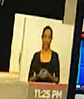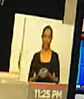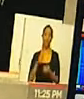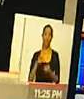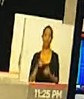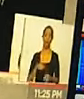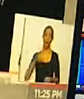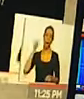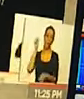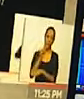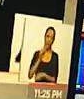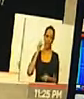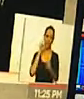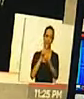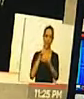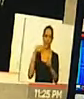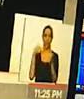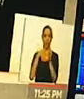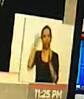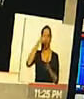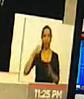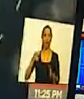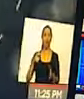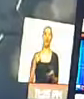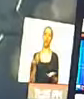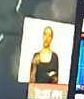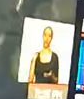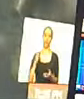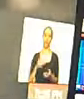el pueblo venezolano ya con la opción extrema.